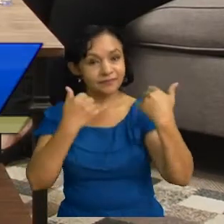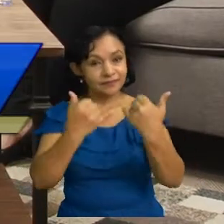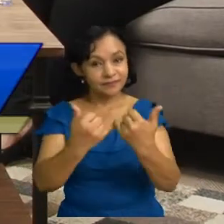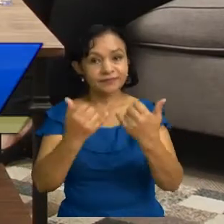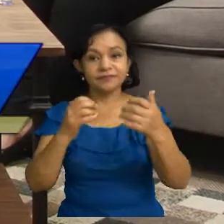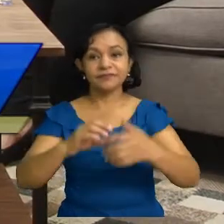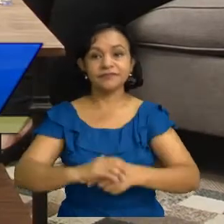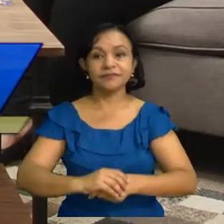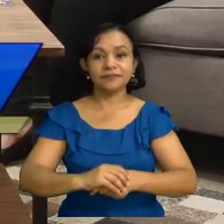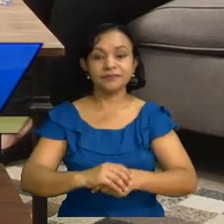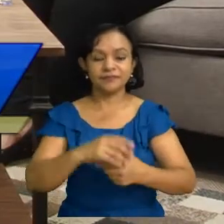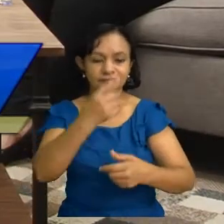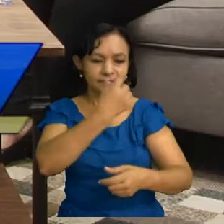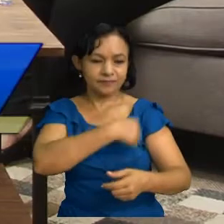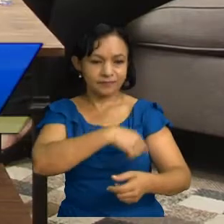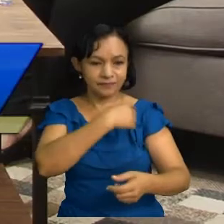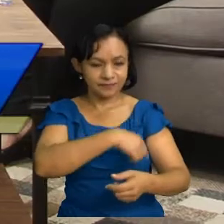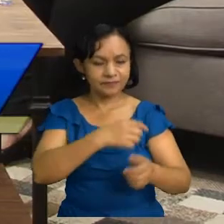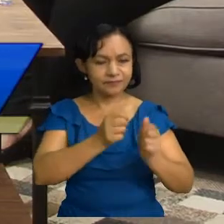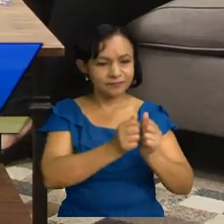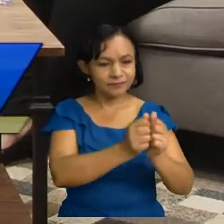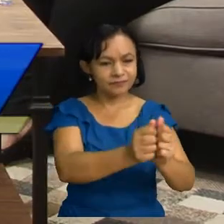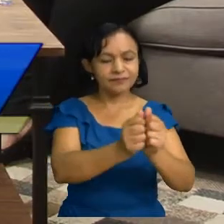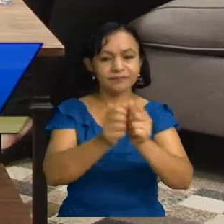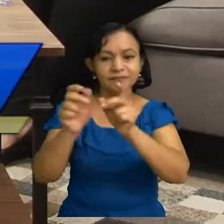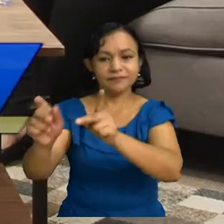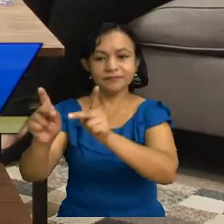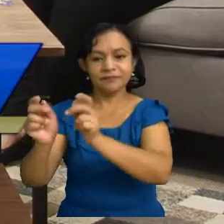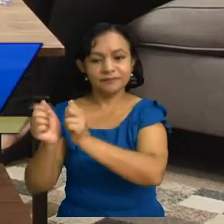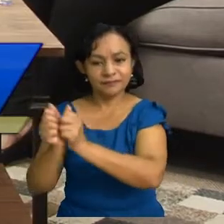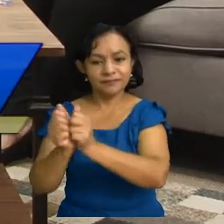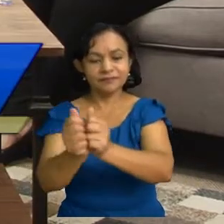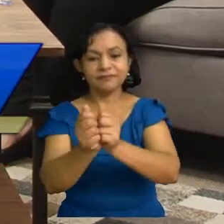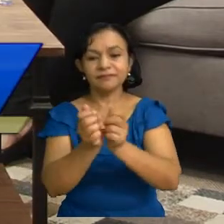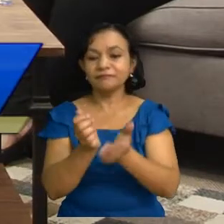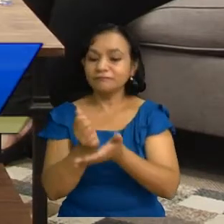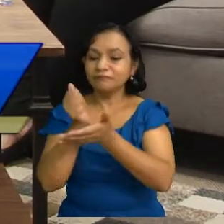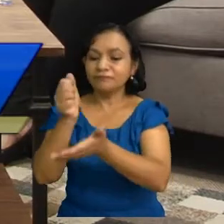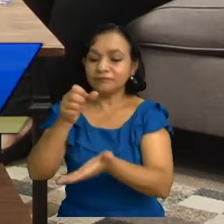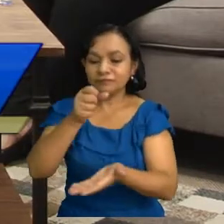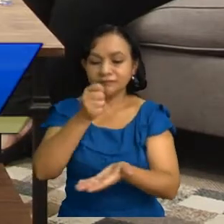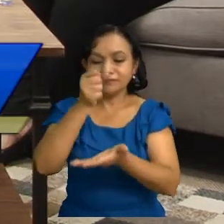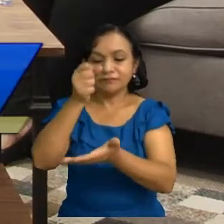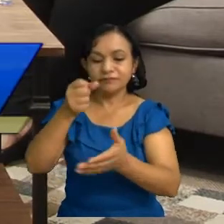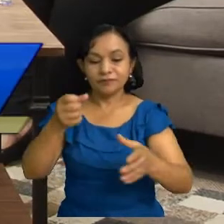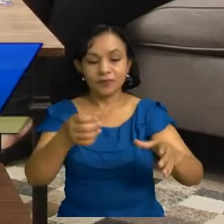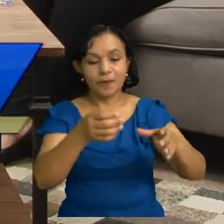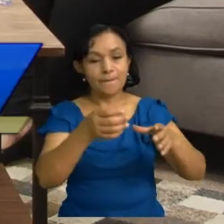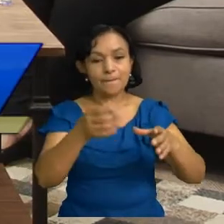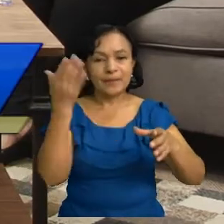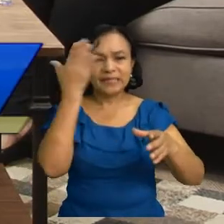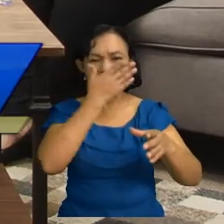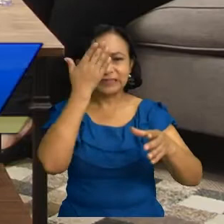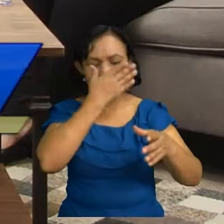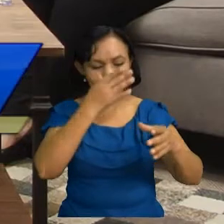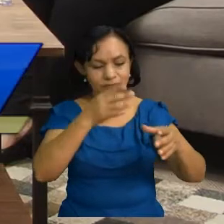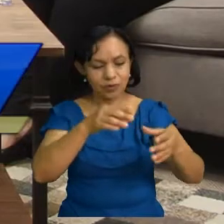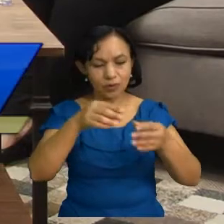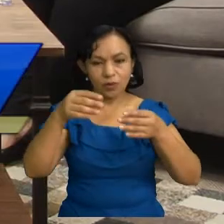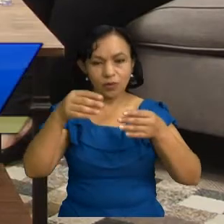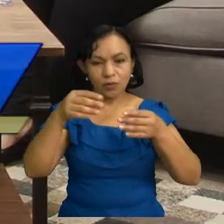acompañar a las escuelas van a acompañar a protagonistas inclusive al llenado de bolsas verdad para